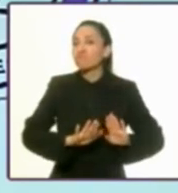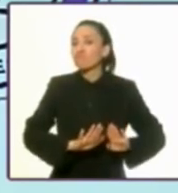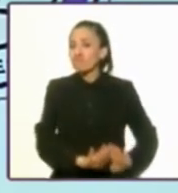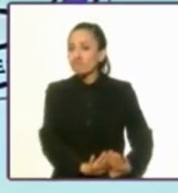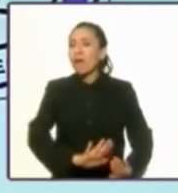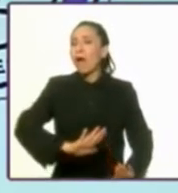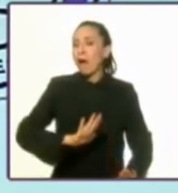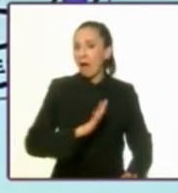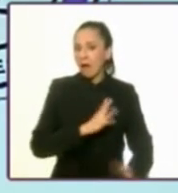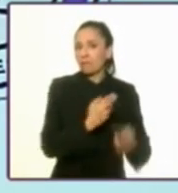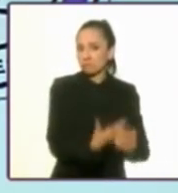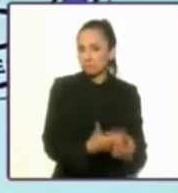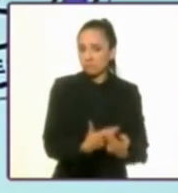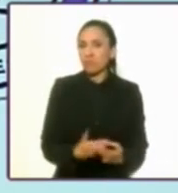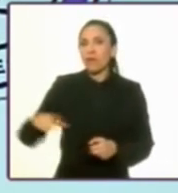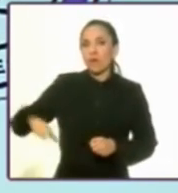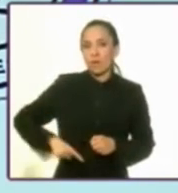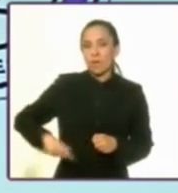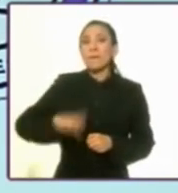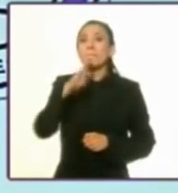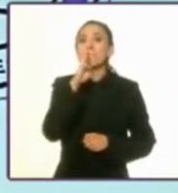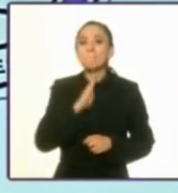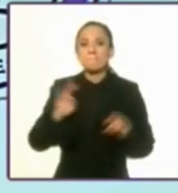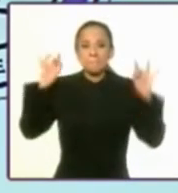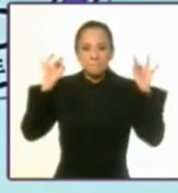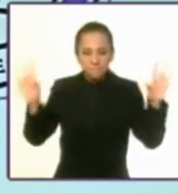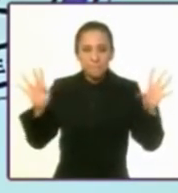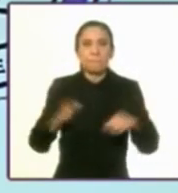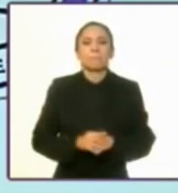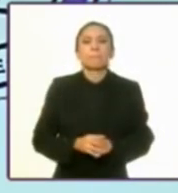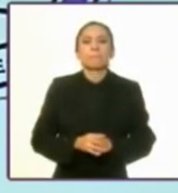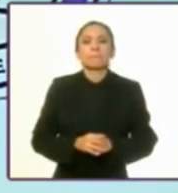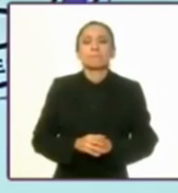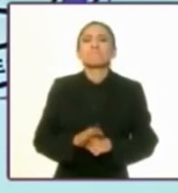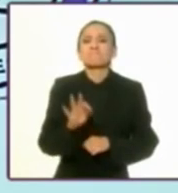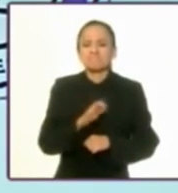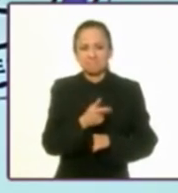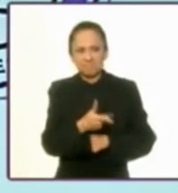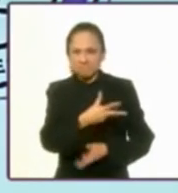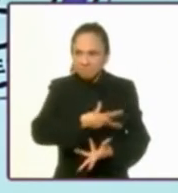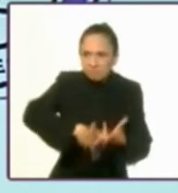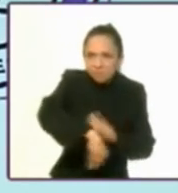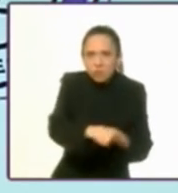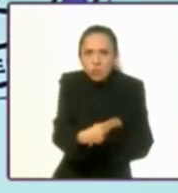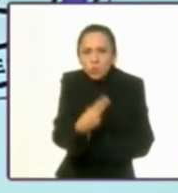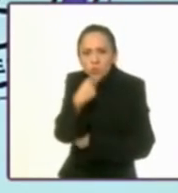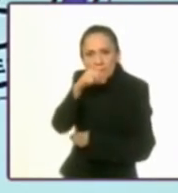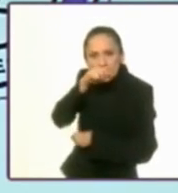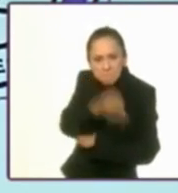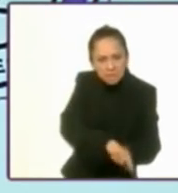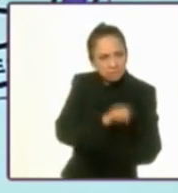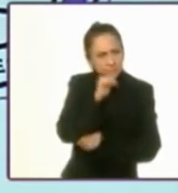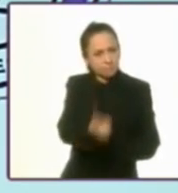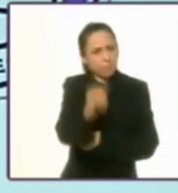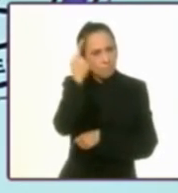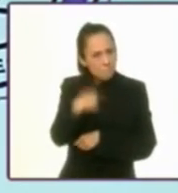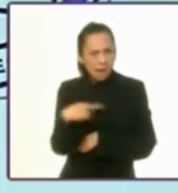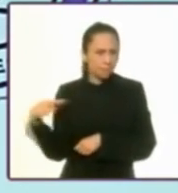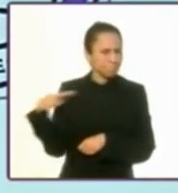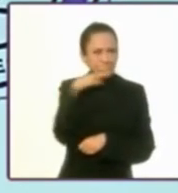el gobierno de miguel ángel mancera hubiera hecho uso de esos recursos para responder de inmediato